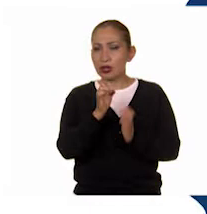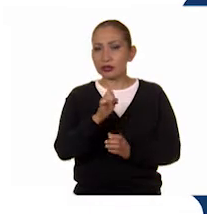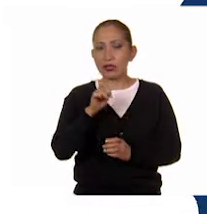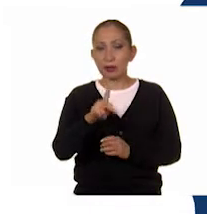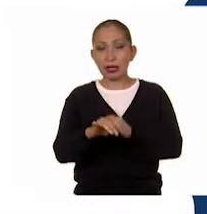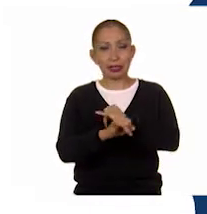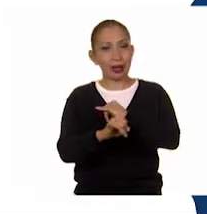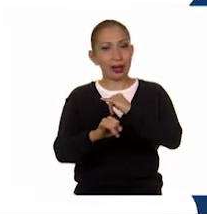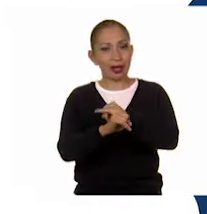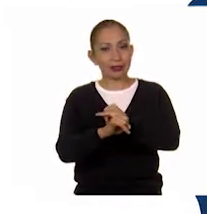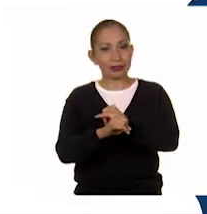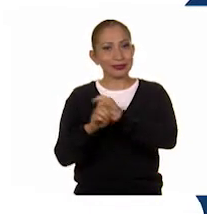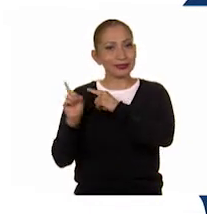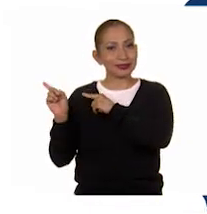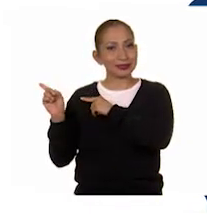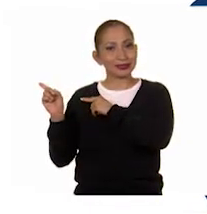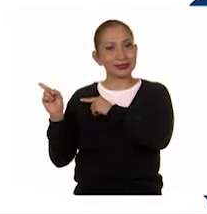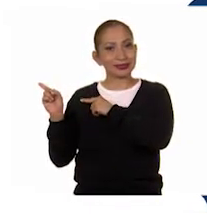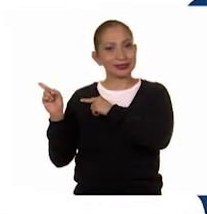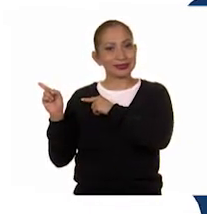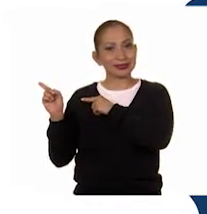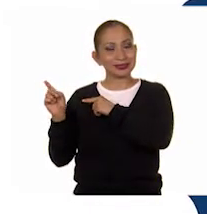en la página